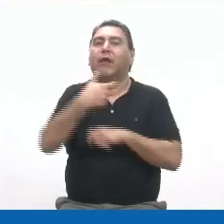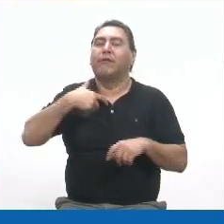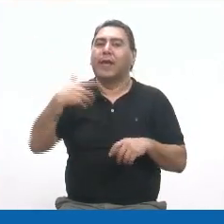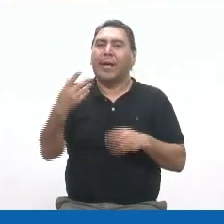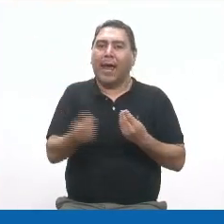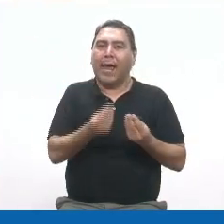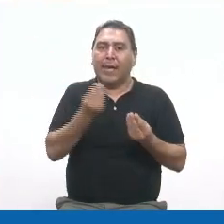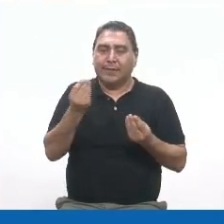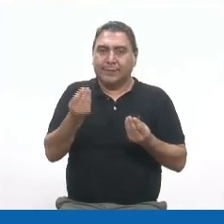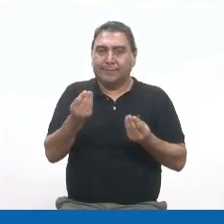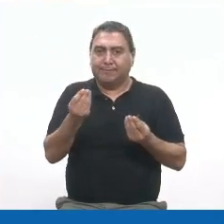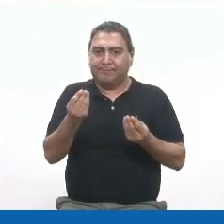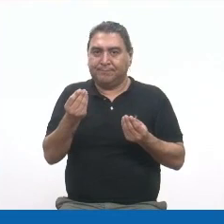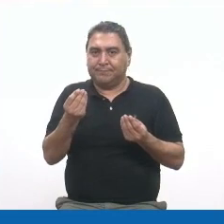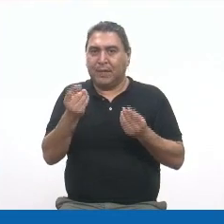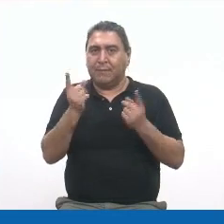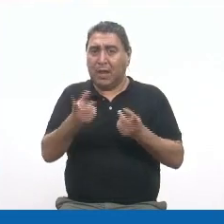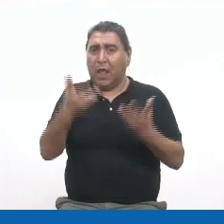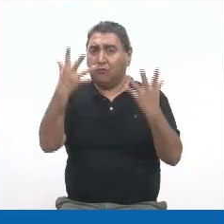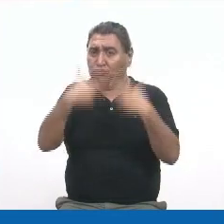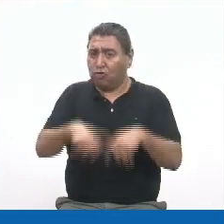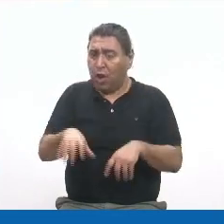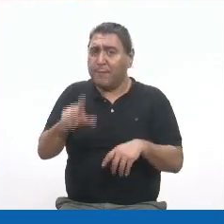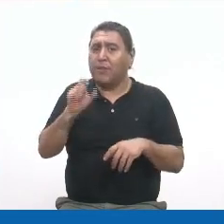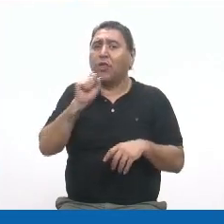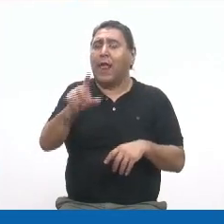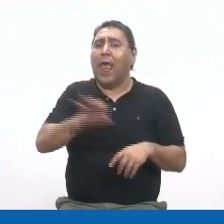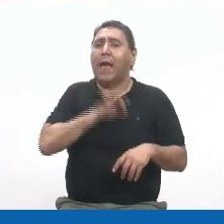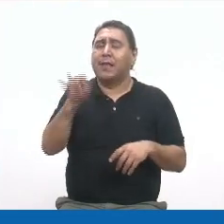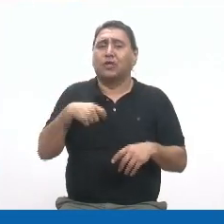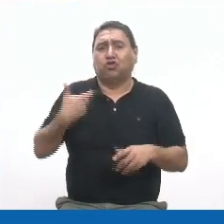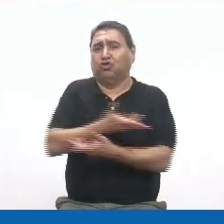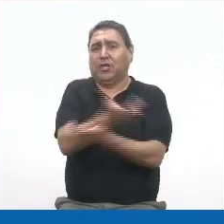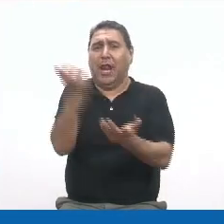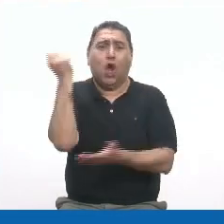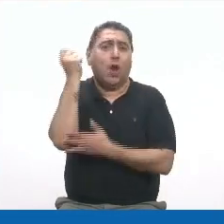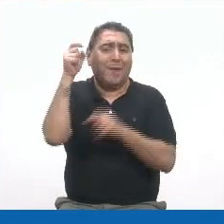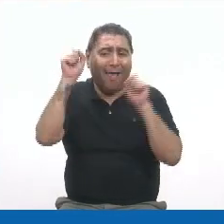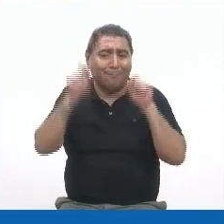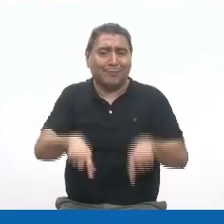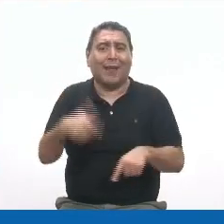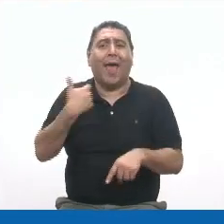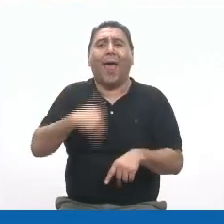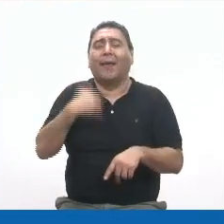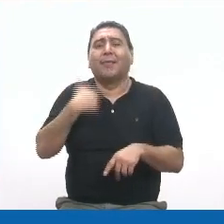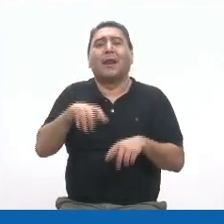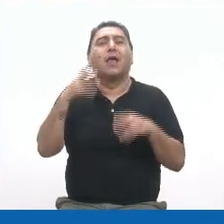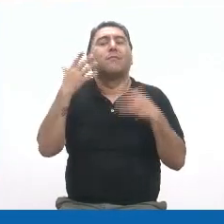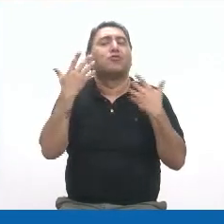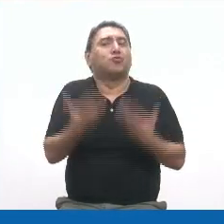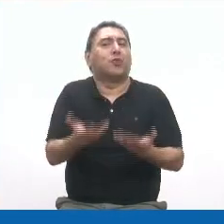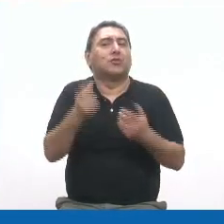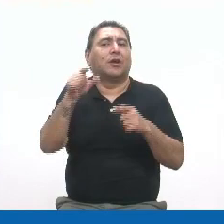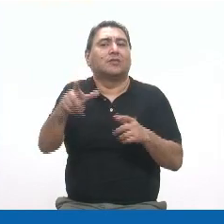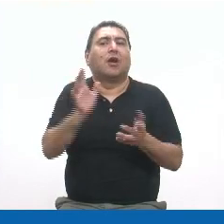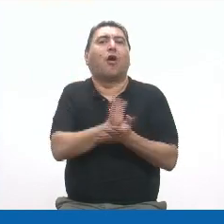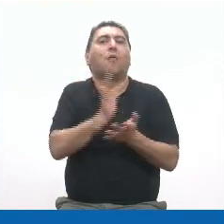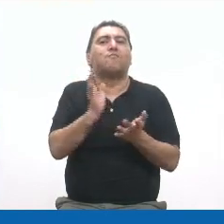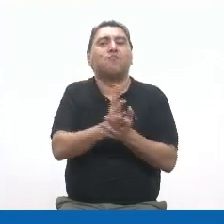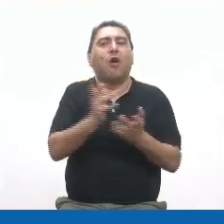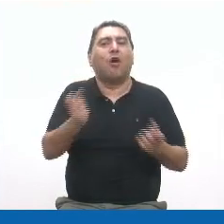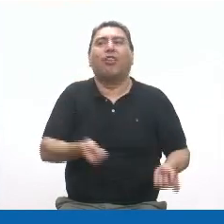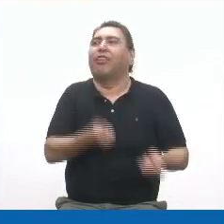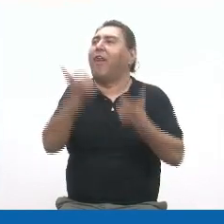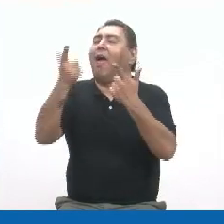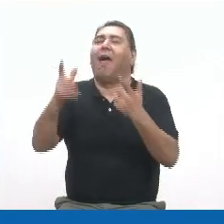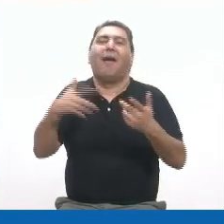sustancialmente el funcionamiento de la vida social y económica de la Argentina y, por supuesto, esta es la entrega y la extranjerización en